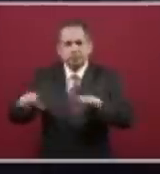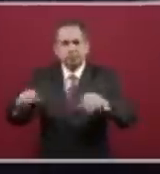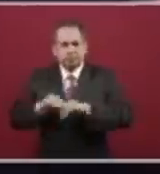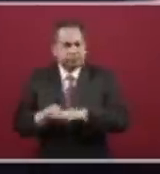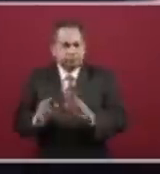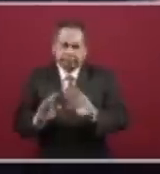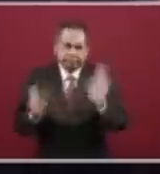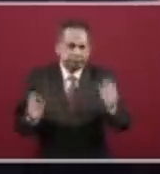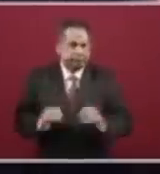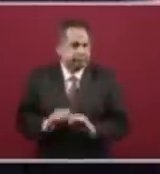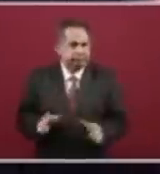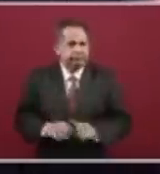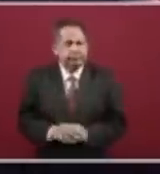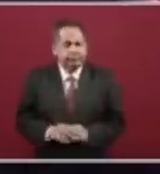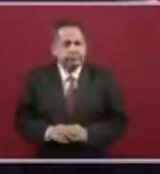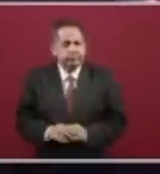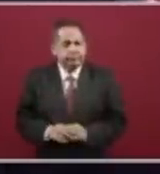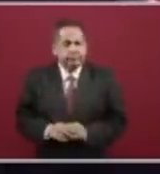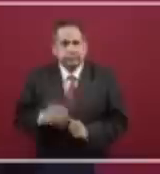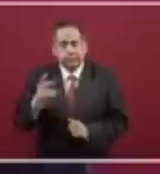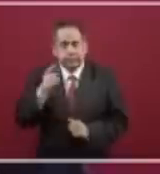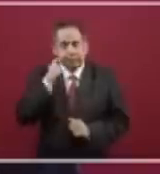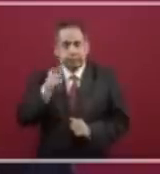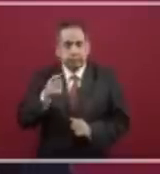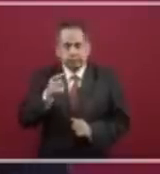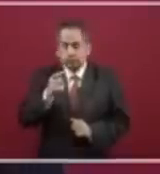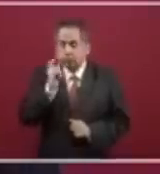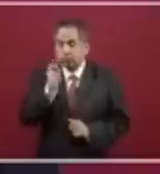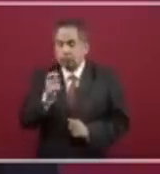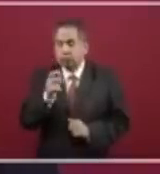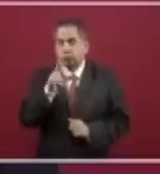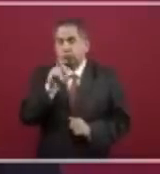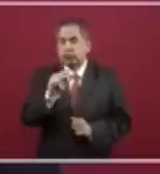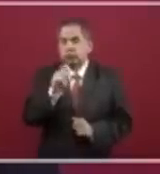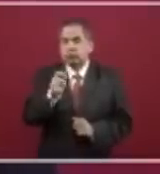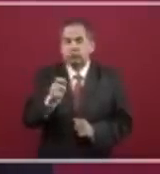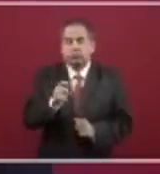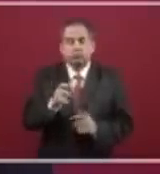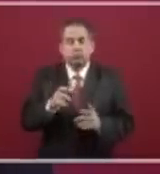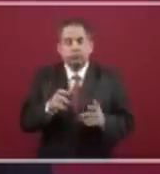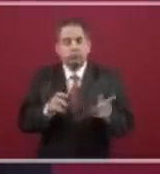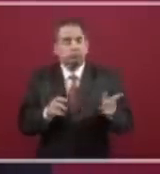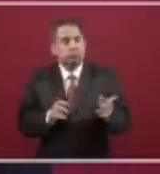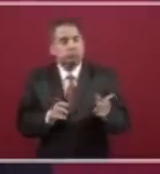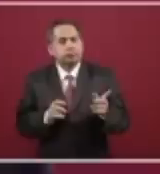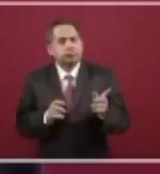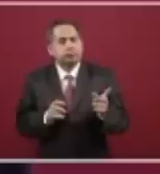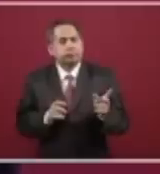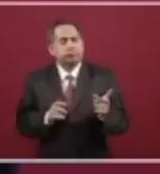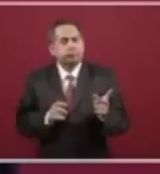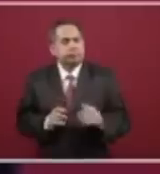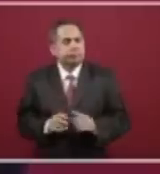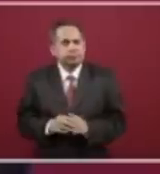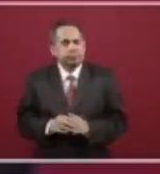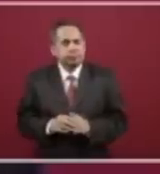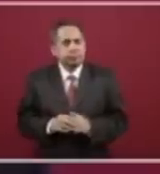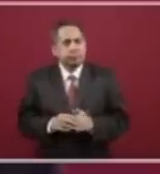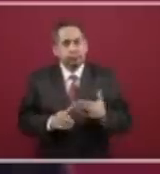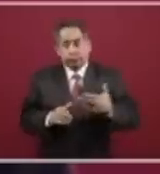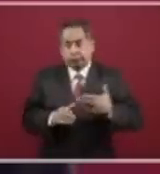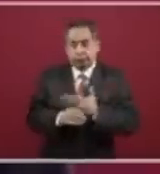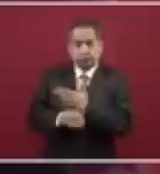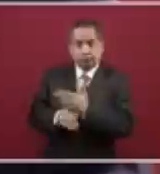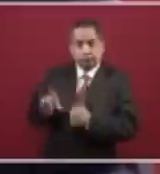luego este se va a permitir que se vulnere la